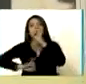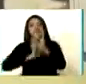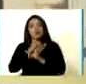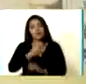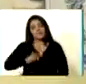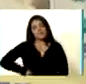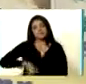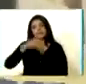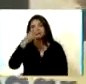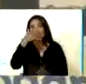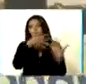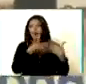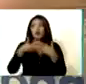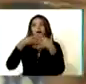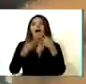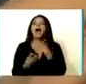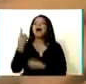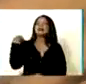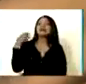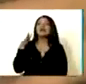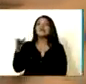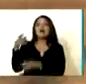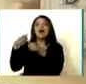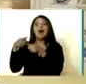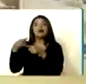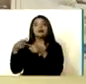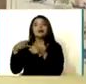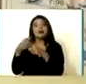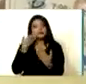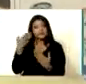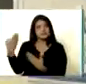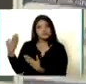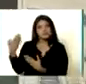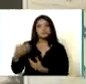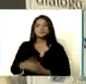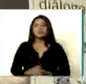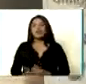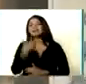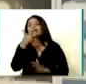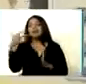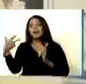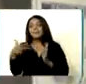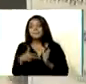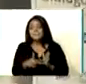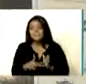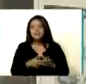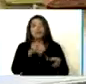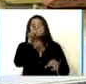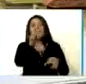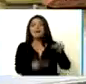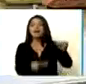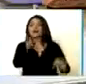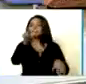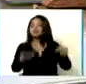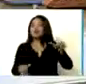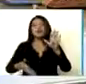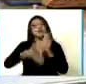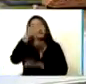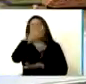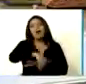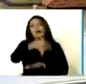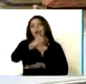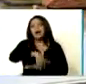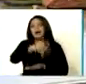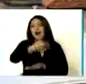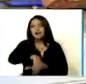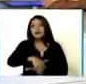presidente de los Estados Unidos. Ayer estuvo en Grecia. Protestas y vean cómo lo recibieron. Protestas en Grecia. Más de 3.000 personas salieron a las calles de